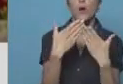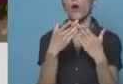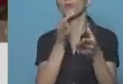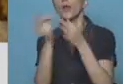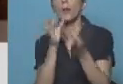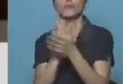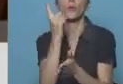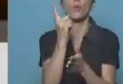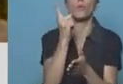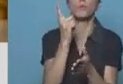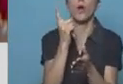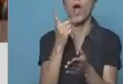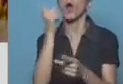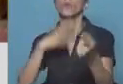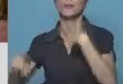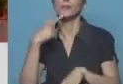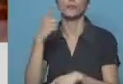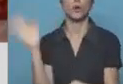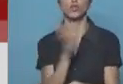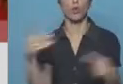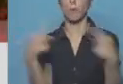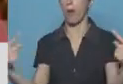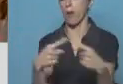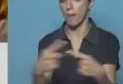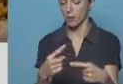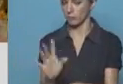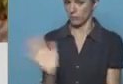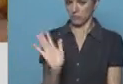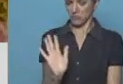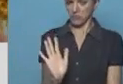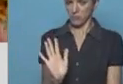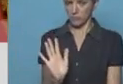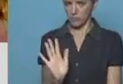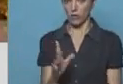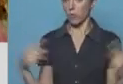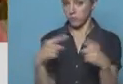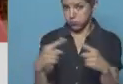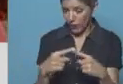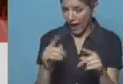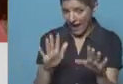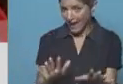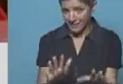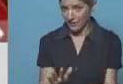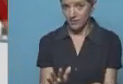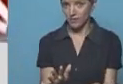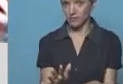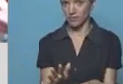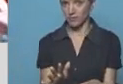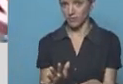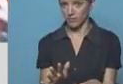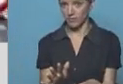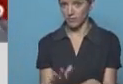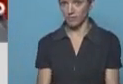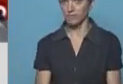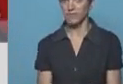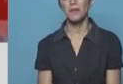dirigente, lo plantean como que por qué están todos enfrentados, ¿no? Los enfrentamientos son de carácter súper estructural,